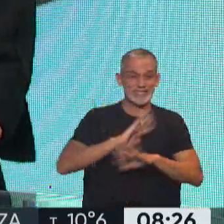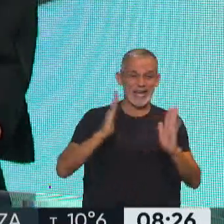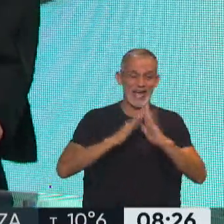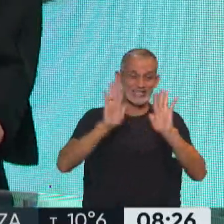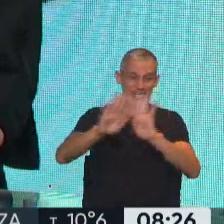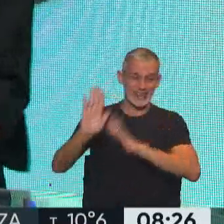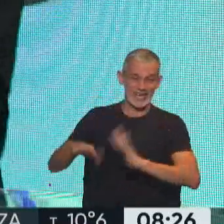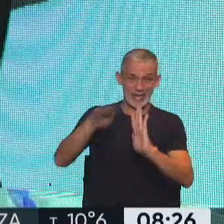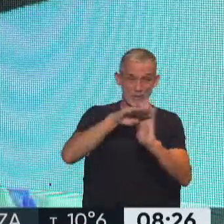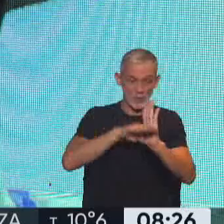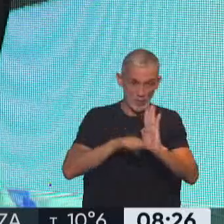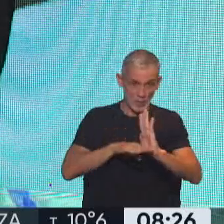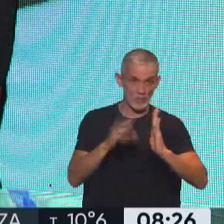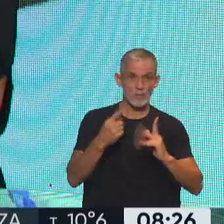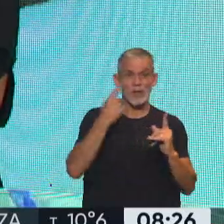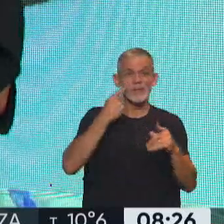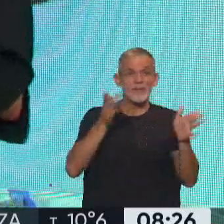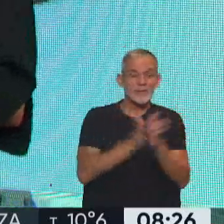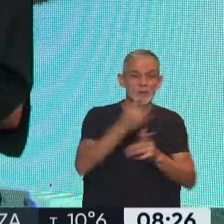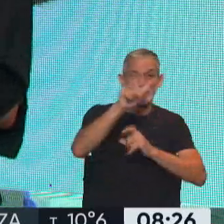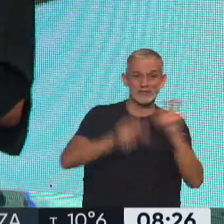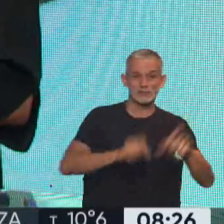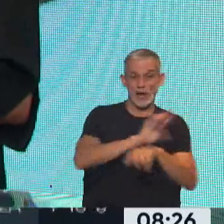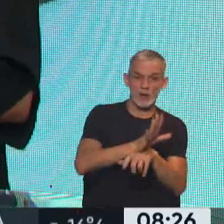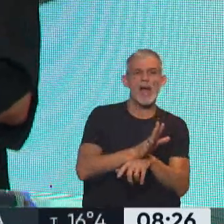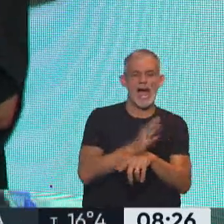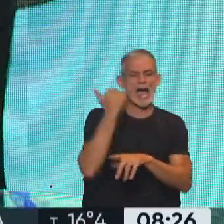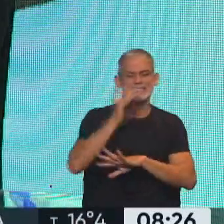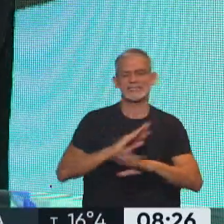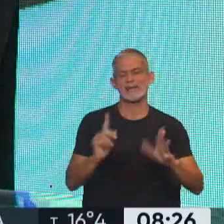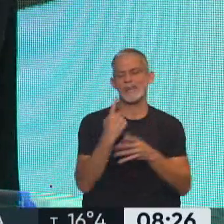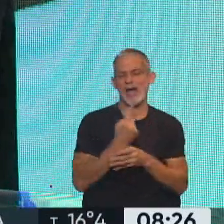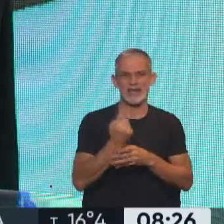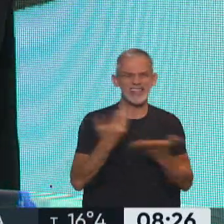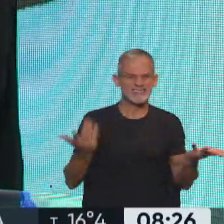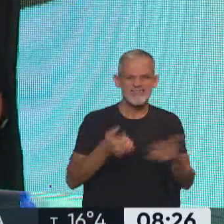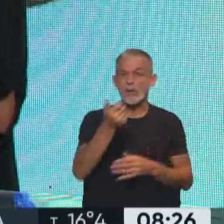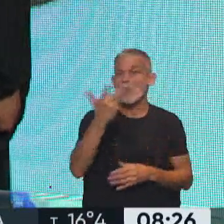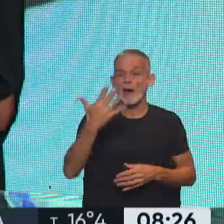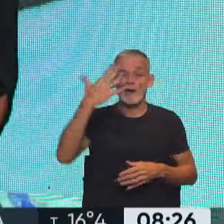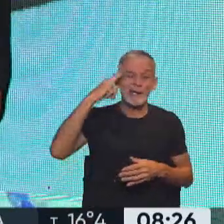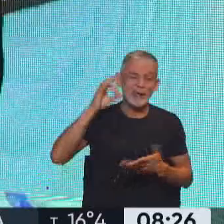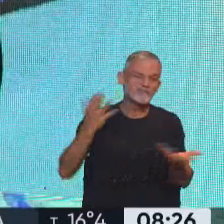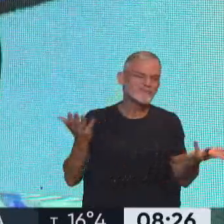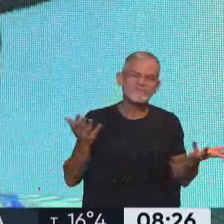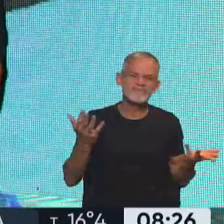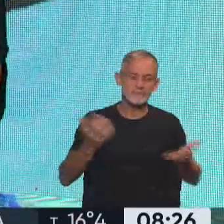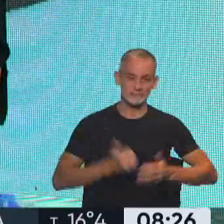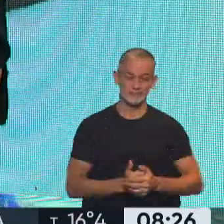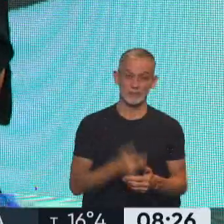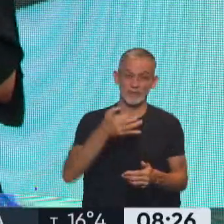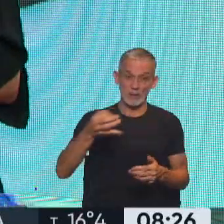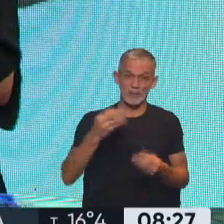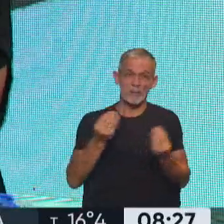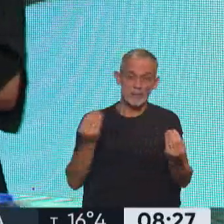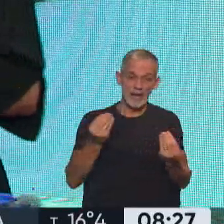indica el protocolo, ¿no? La posibilidad de convivir con alguien que tenga Entonces, COVID indica que uno también se tiene números, que aislar. La verdad, no sé de cuánto sirven de referencia, ¿no? En realidad lo que sirven